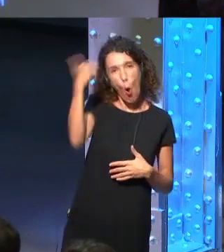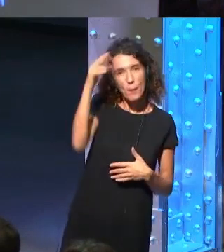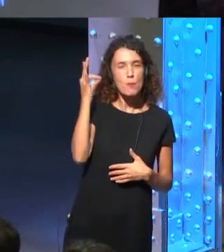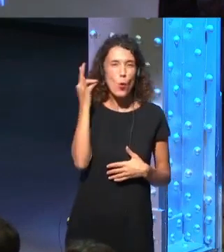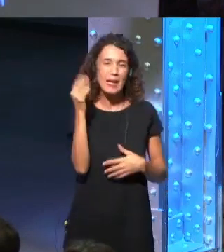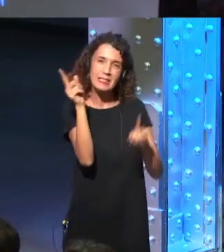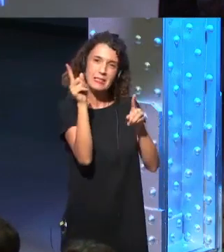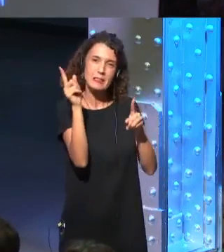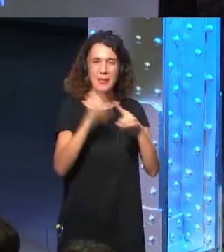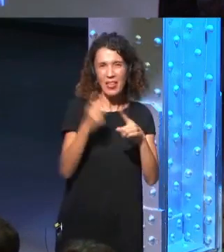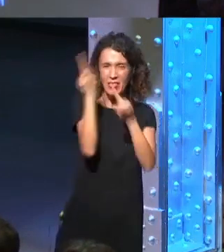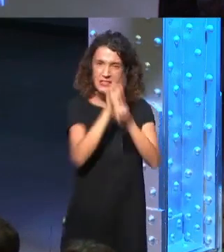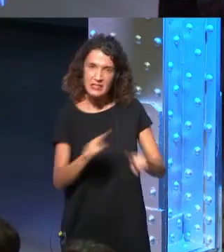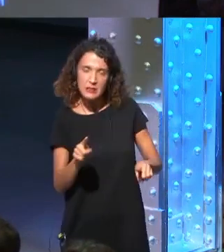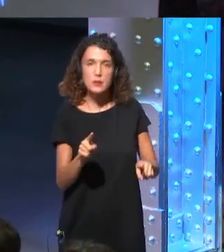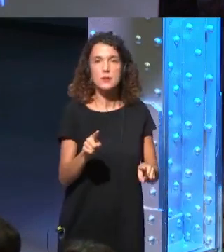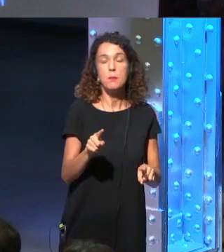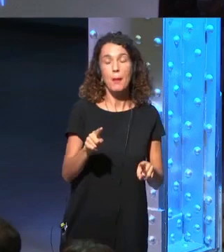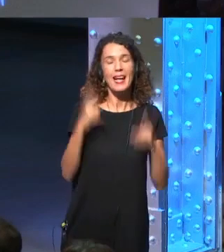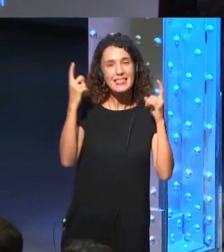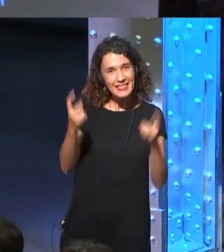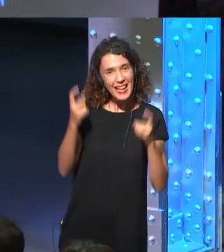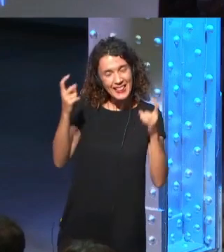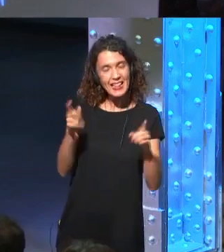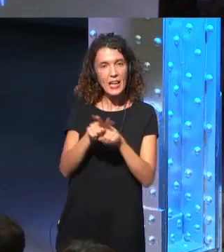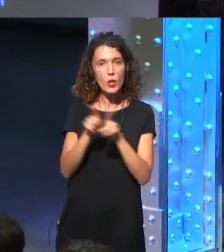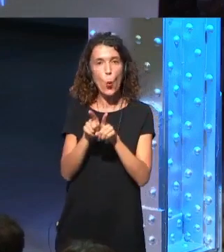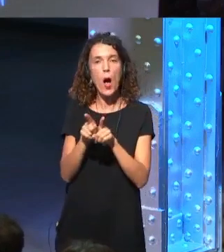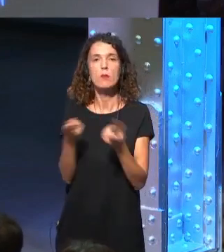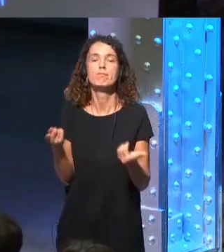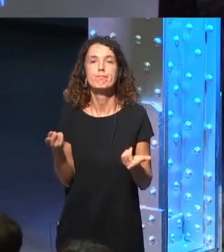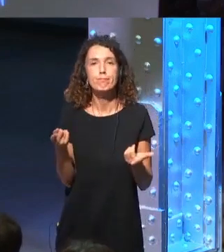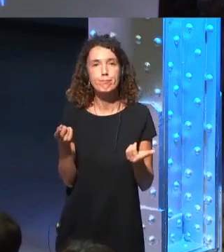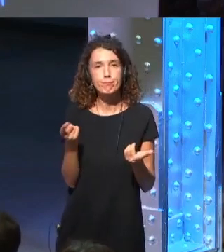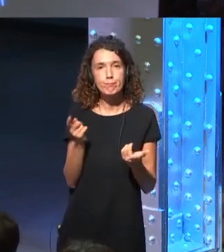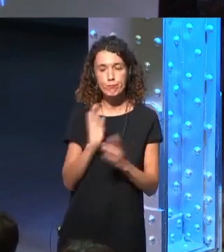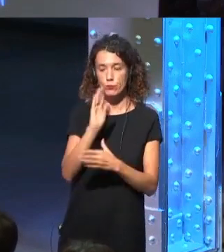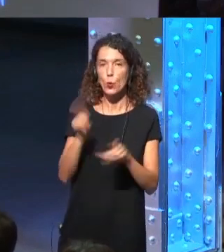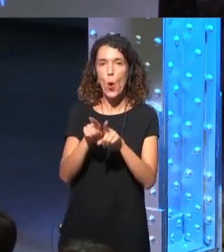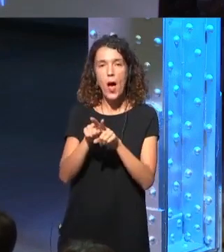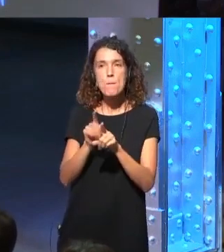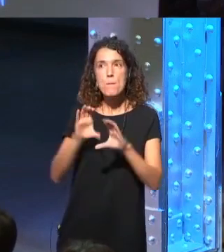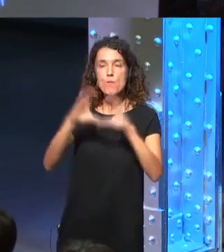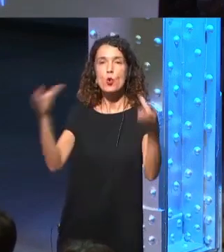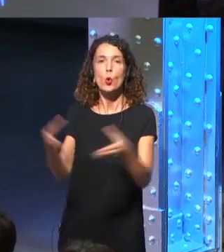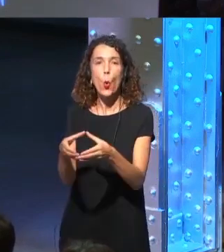llevan muchas de las mujeres para poder encajar dentro de